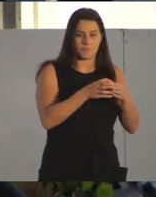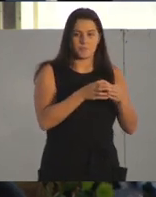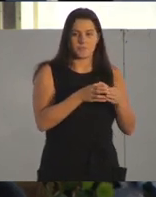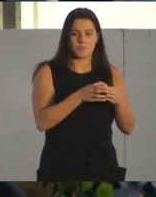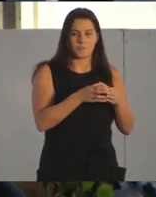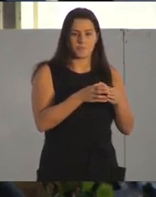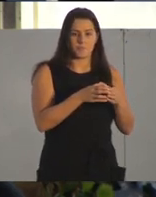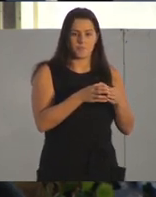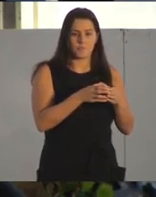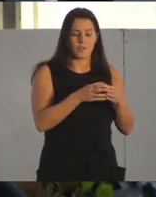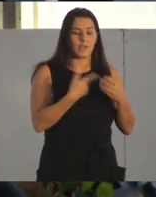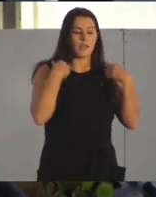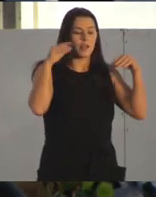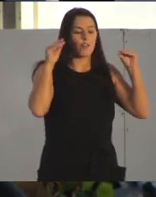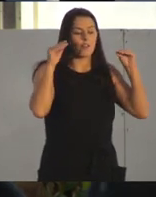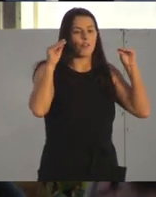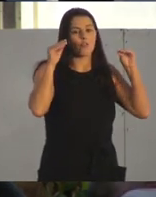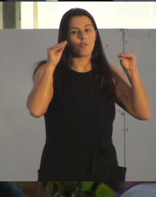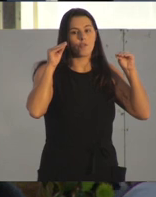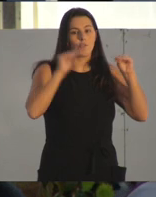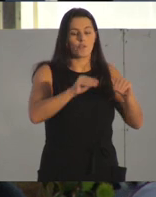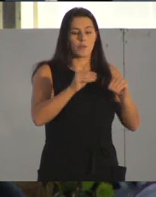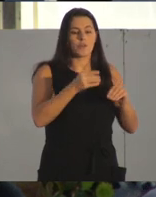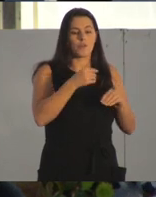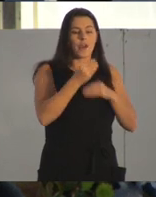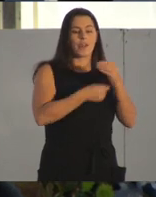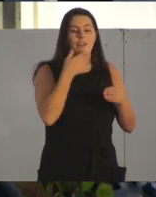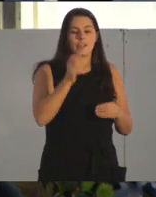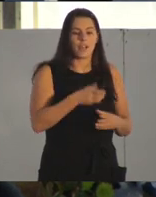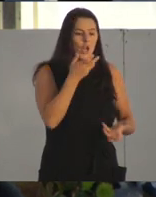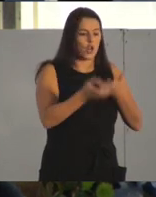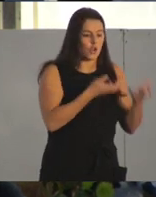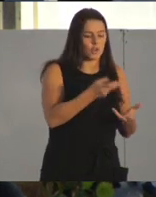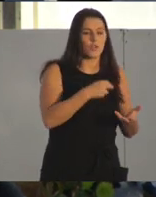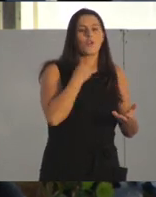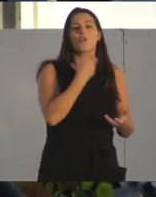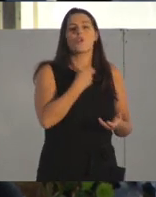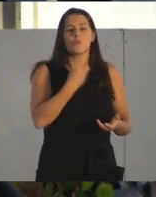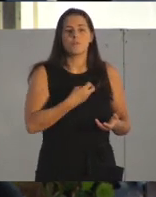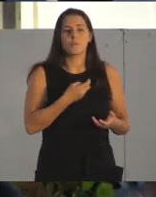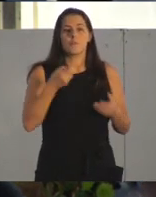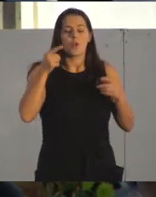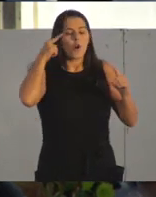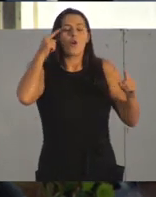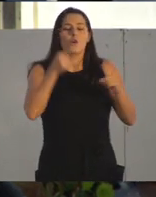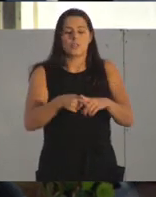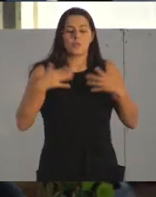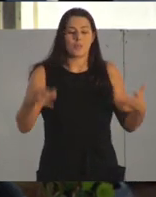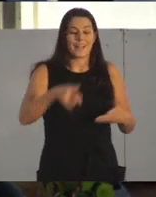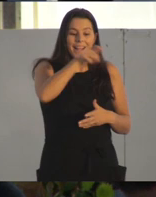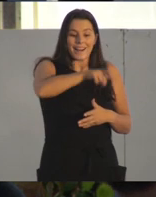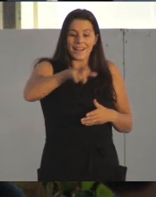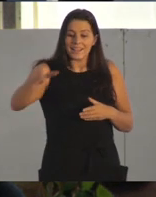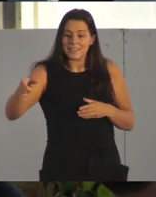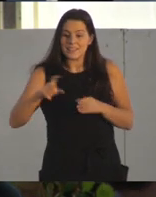la ofreciésemos, los ponentes fuéramos logopedas y cocineros, pero con el fin de que la gente que fuera a esta formación también